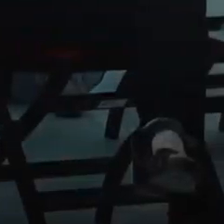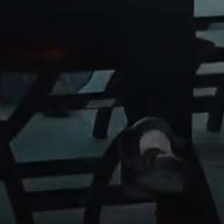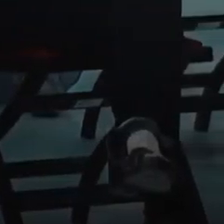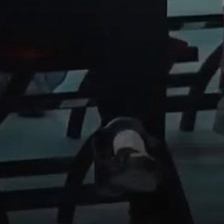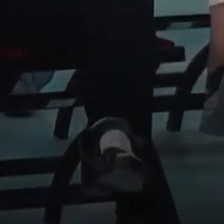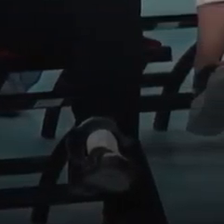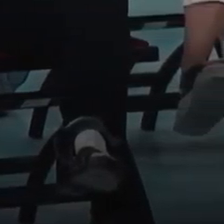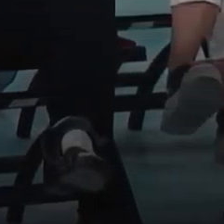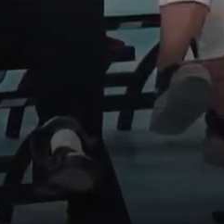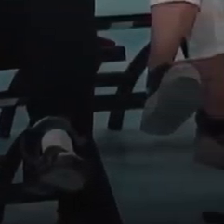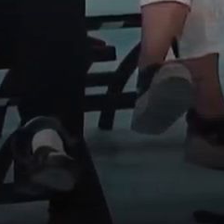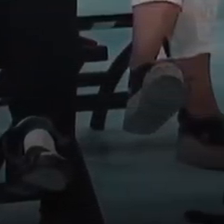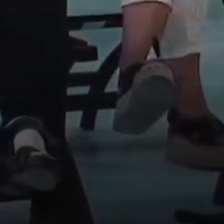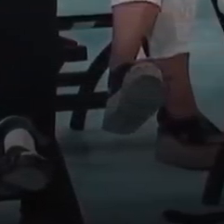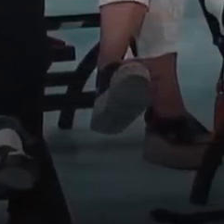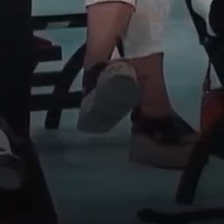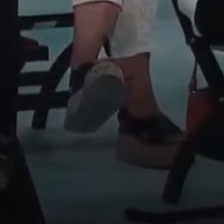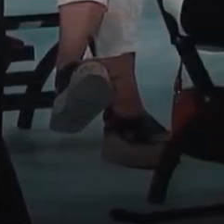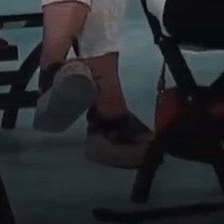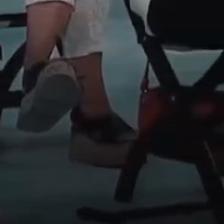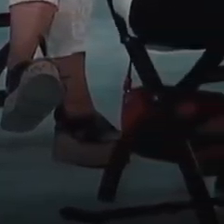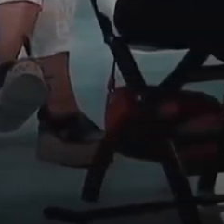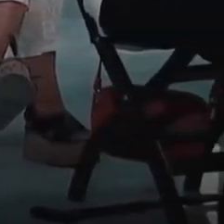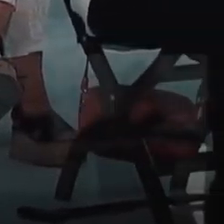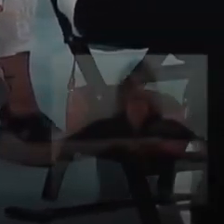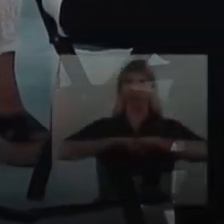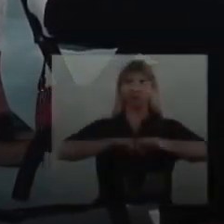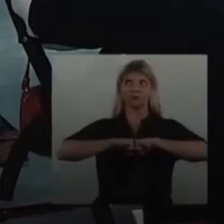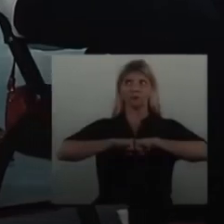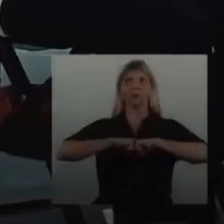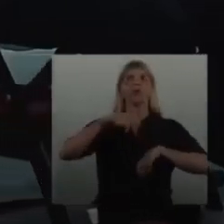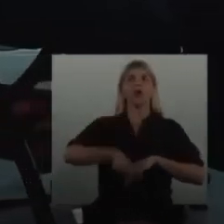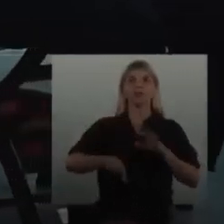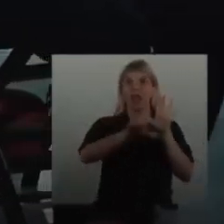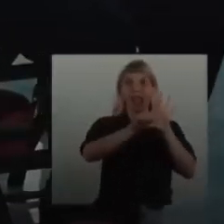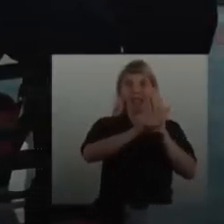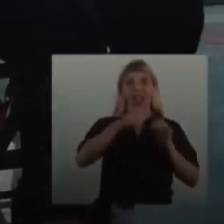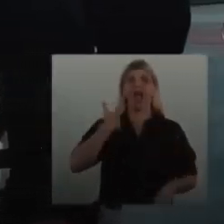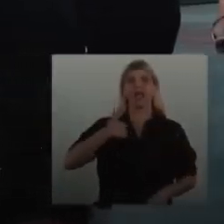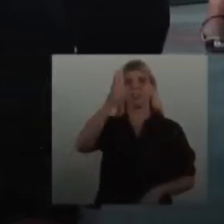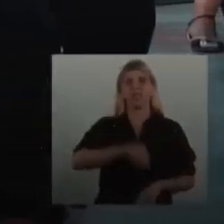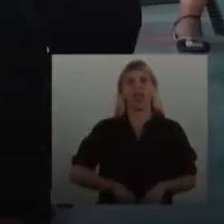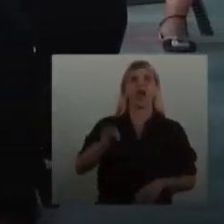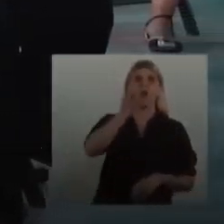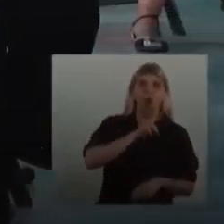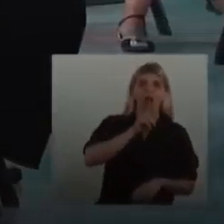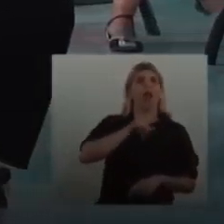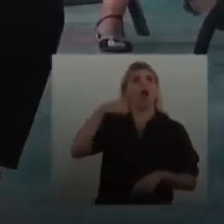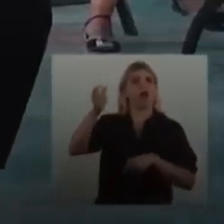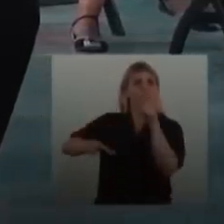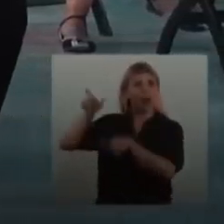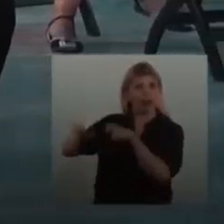derechos de las mujeres de nuestro país. Con estas leyes, en Argentina, todas las mujeres y otras